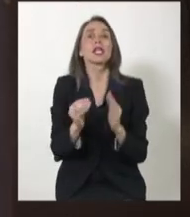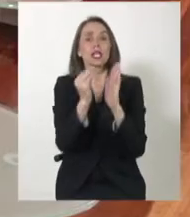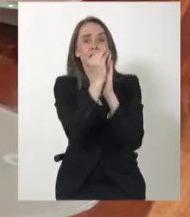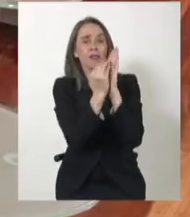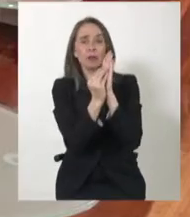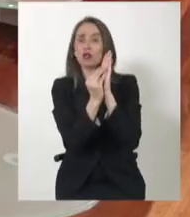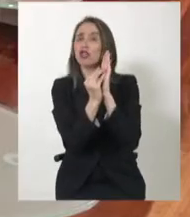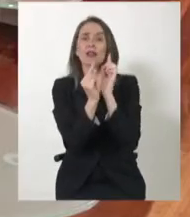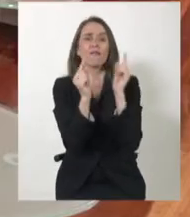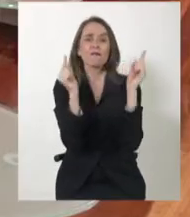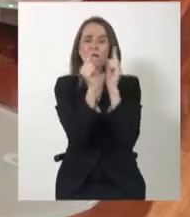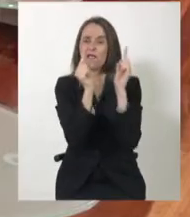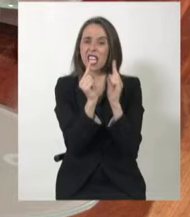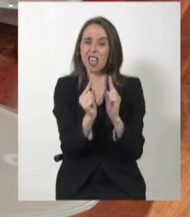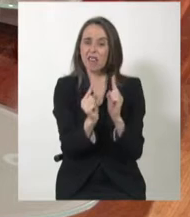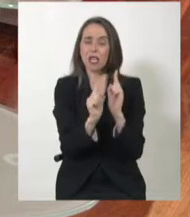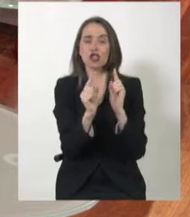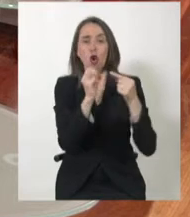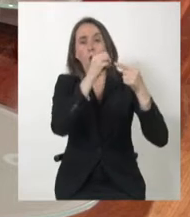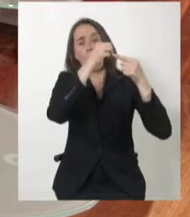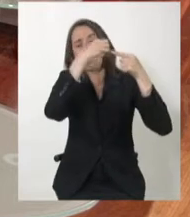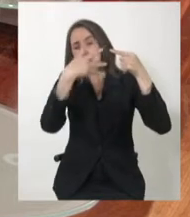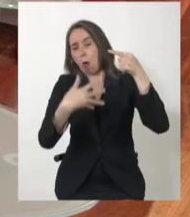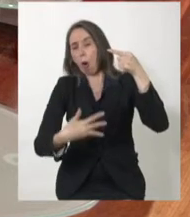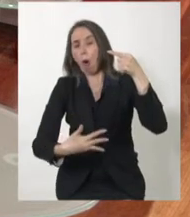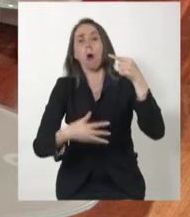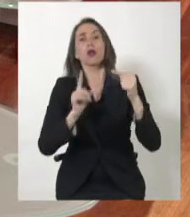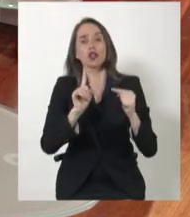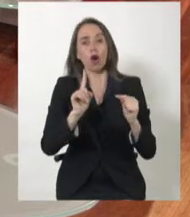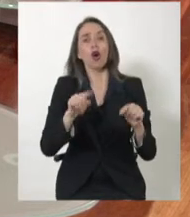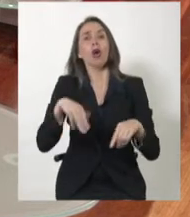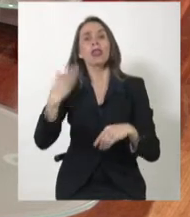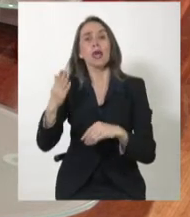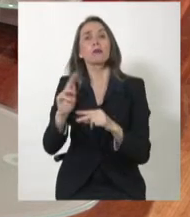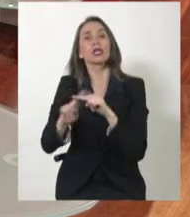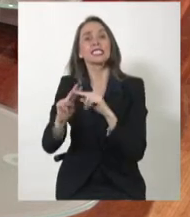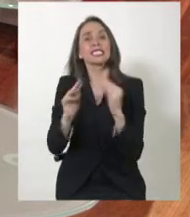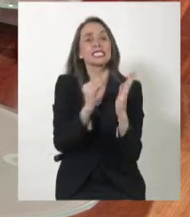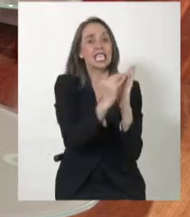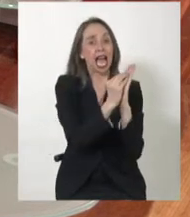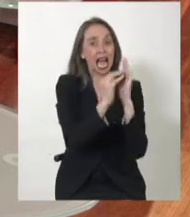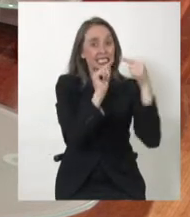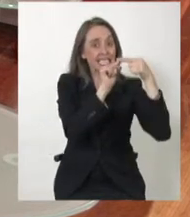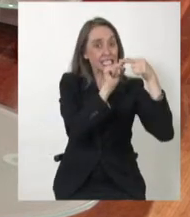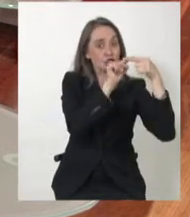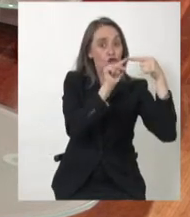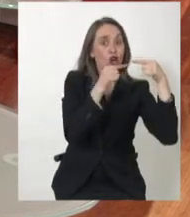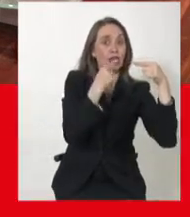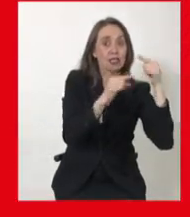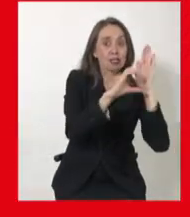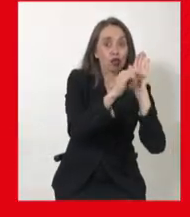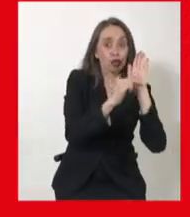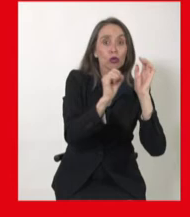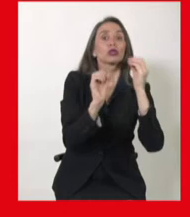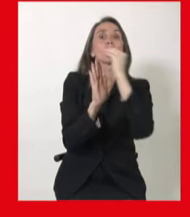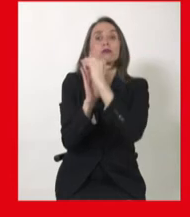breves, no desarrolladas y que permitan las políticas públicas diversas en un momento determinado.